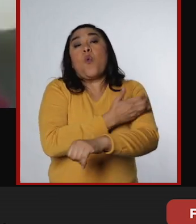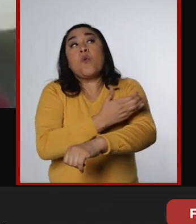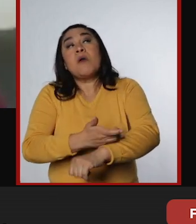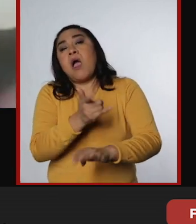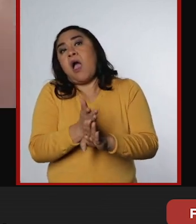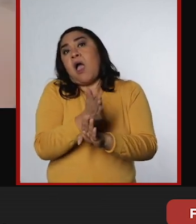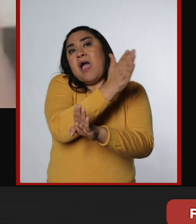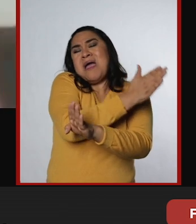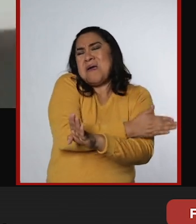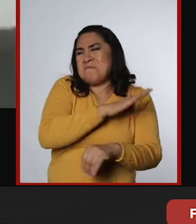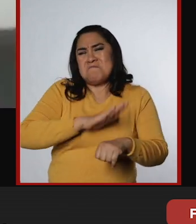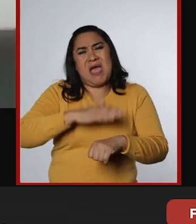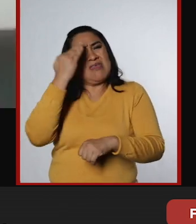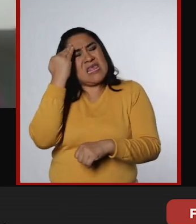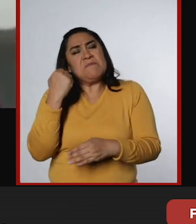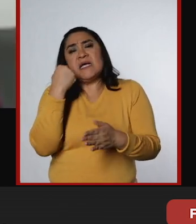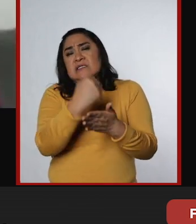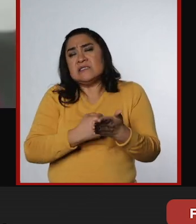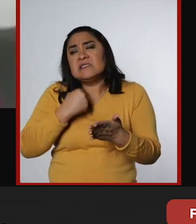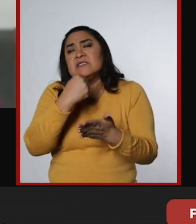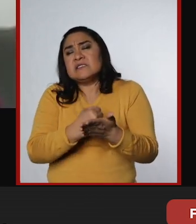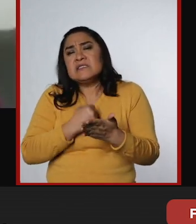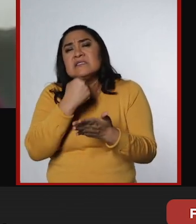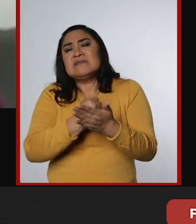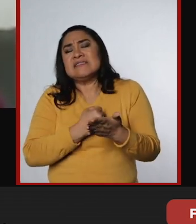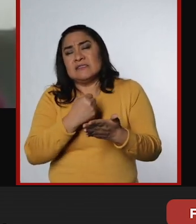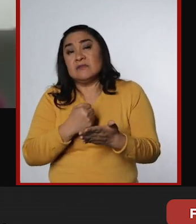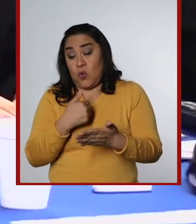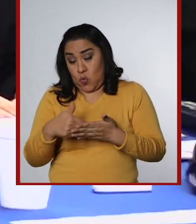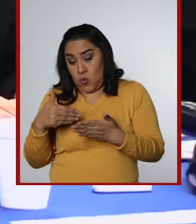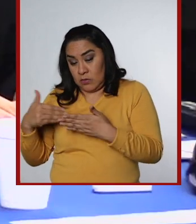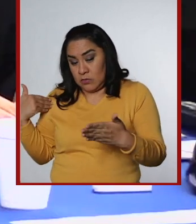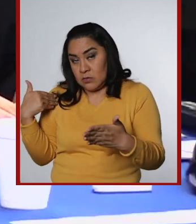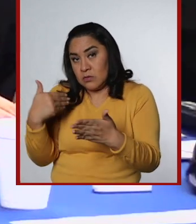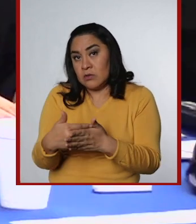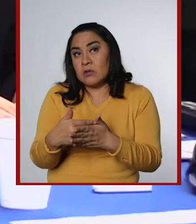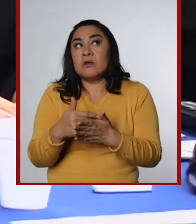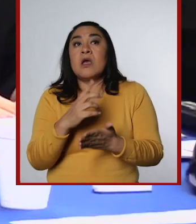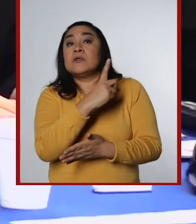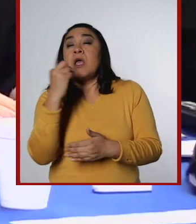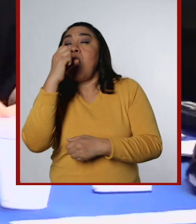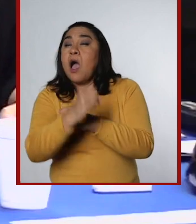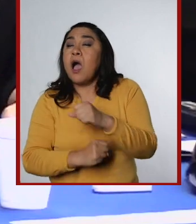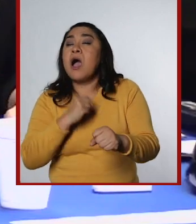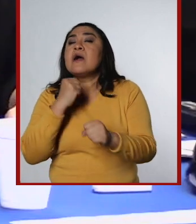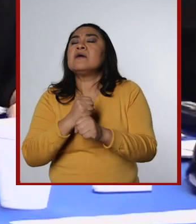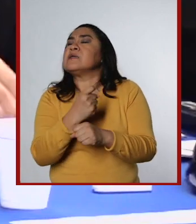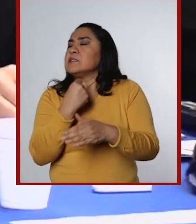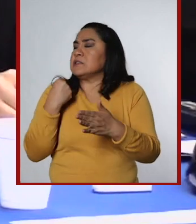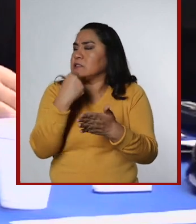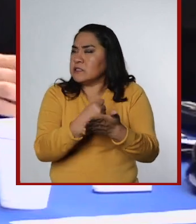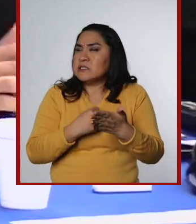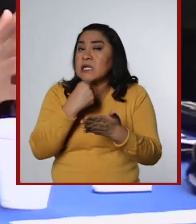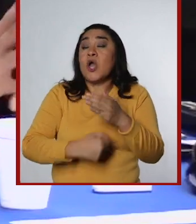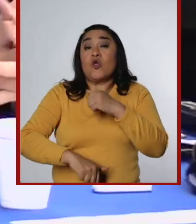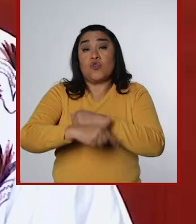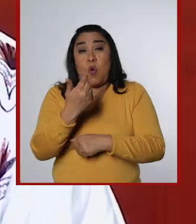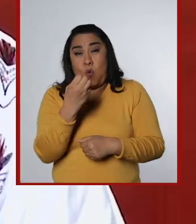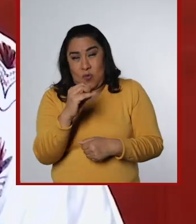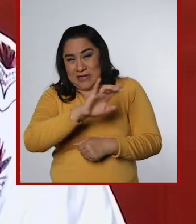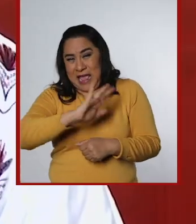compañeros vienen desde mucho más atrás, que por cierto está por cumplirse pues un centenario más de esta lucha. El